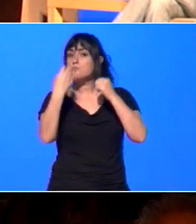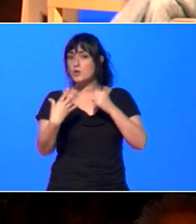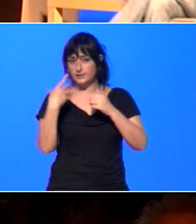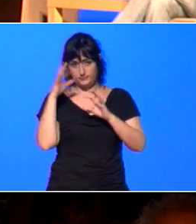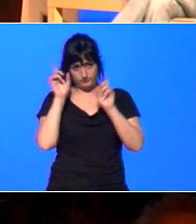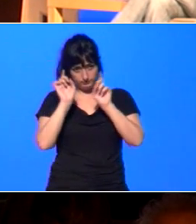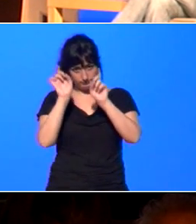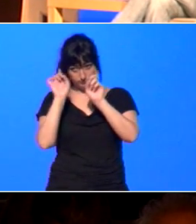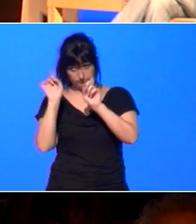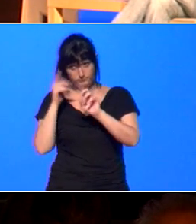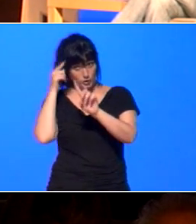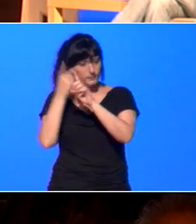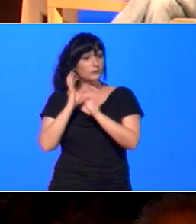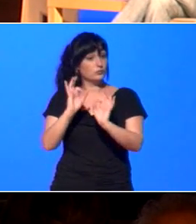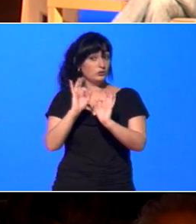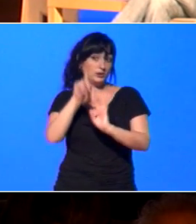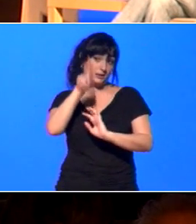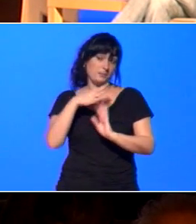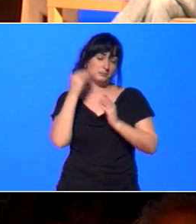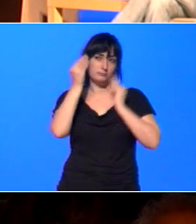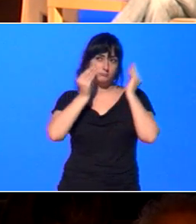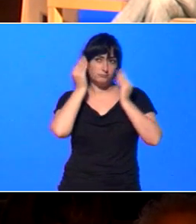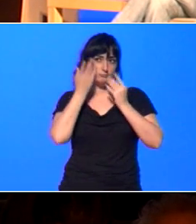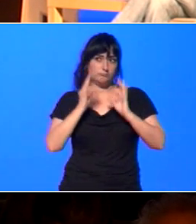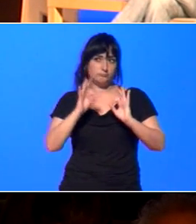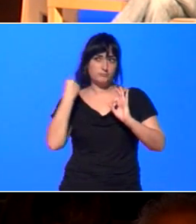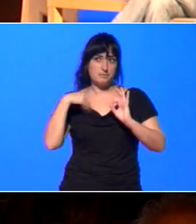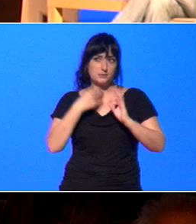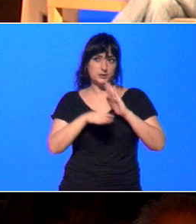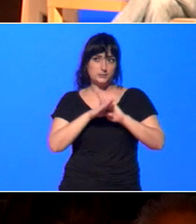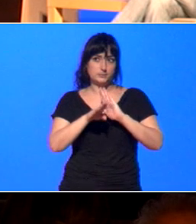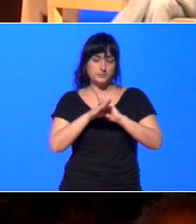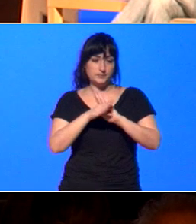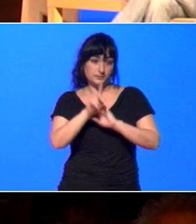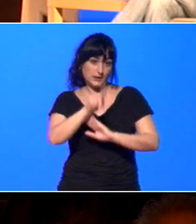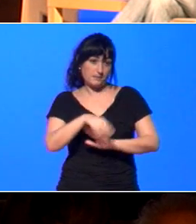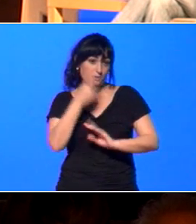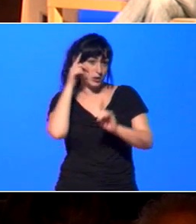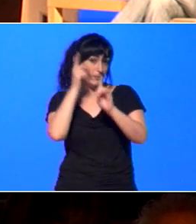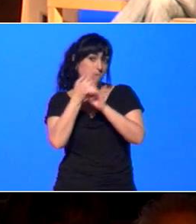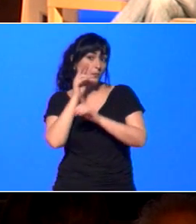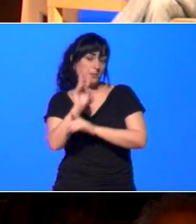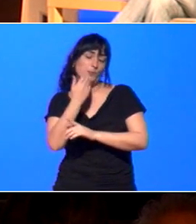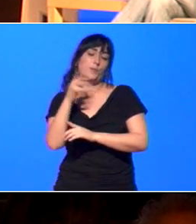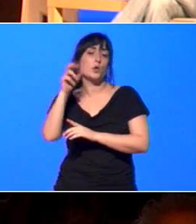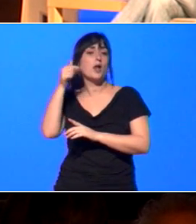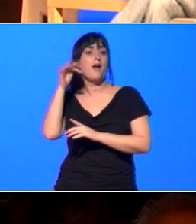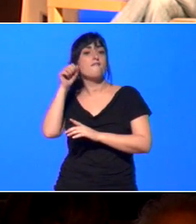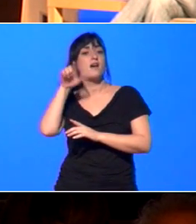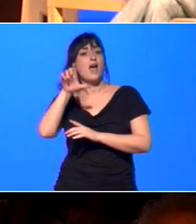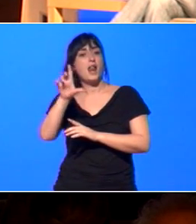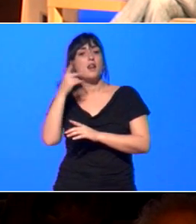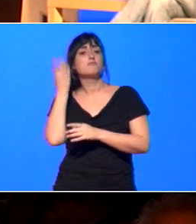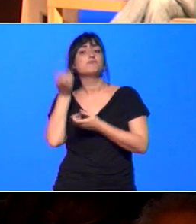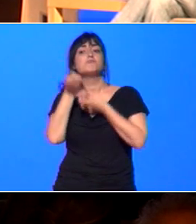eso y para seguir con estas reflexiones y para ver lo que nos ha contado Rafael de la convención y